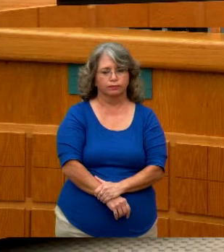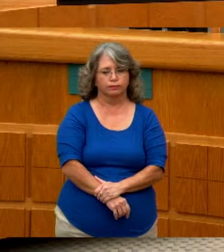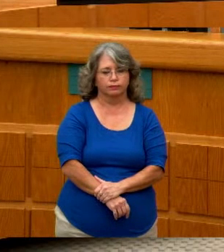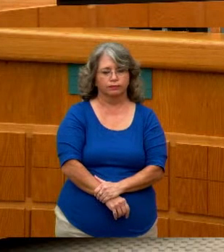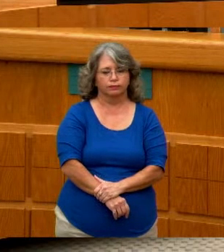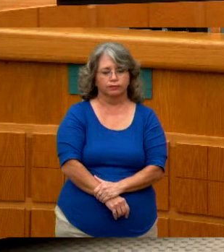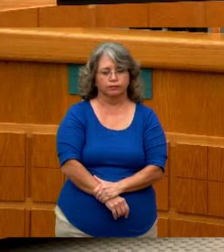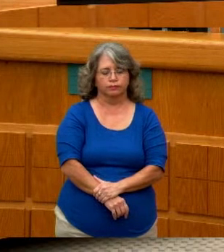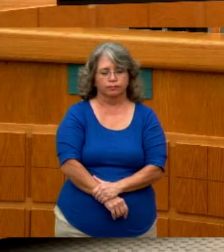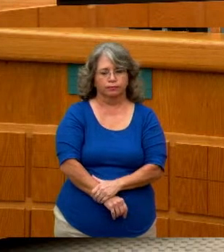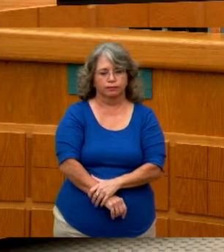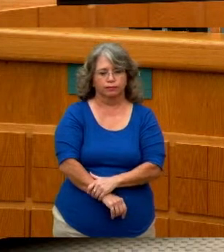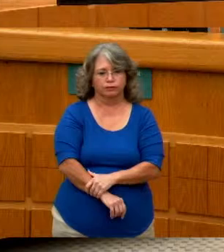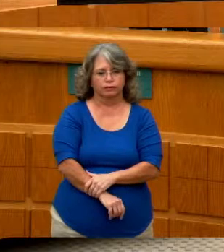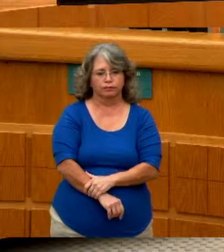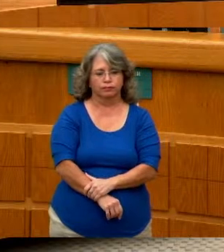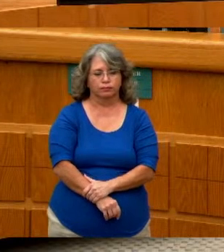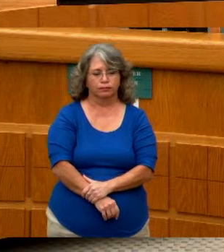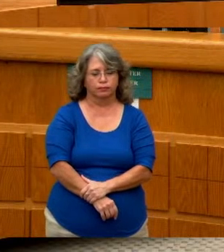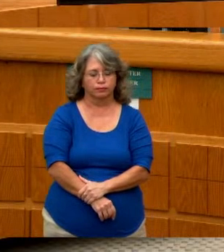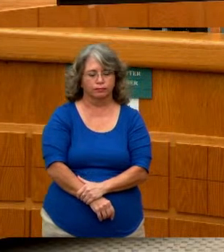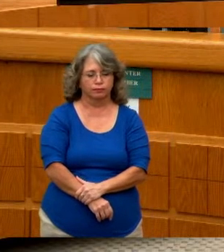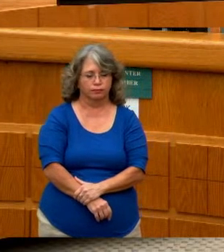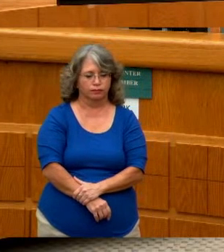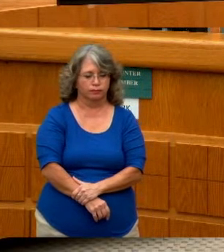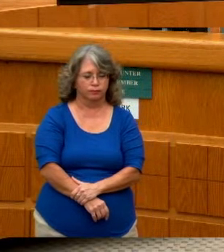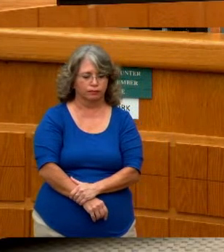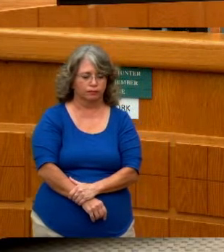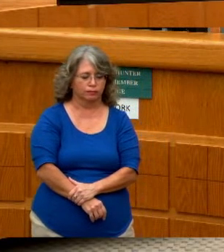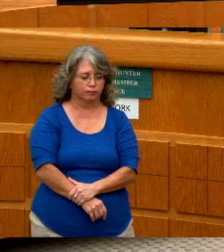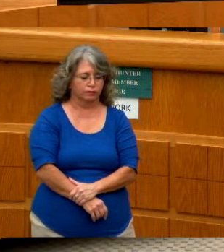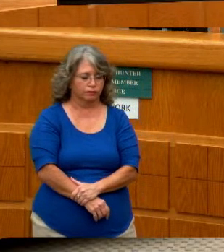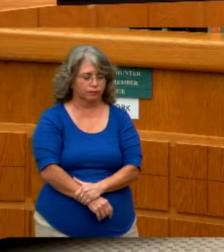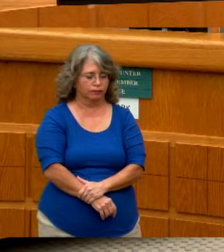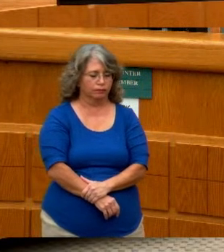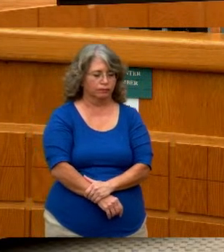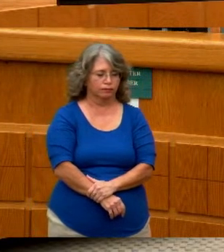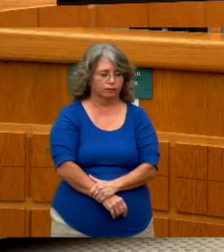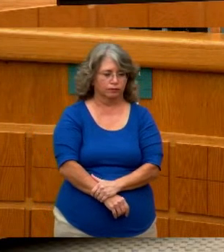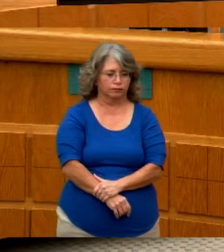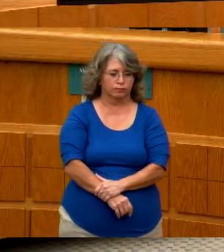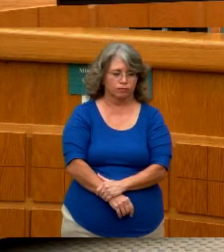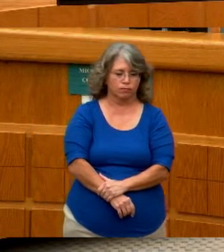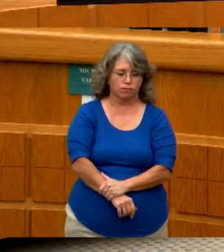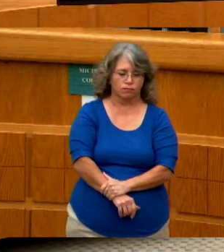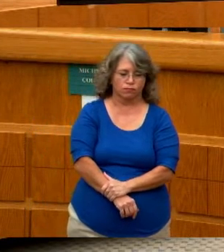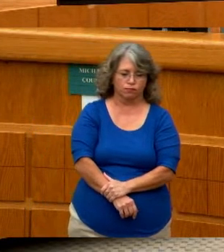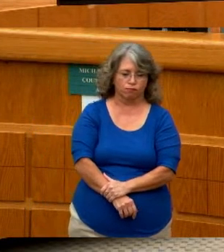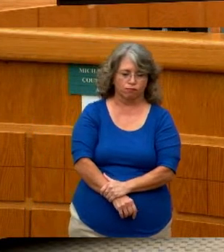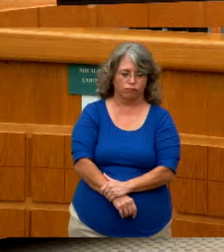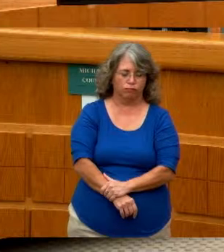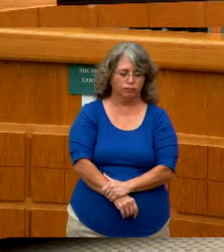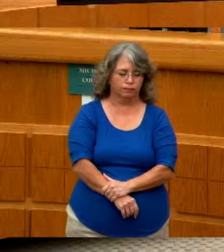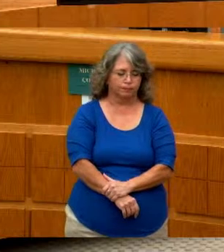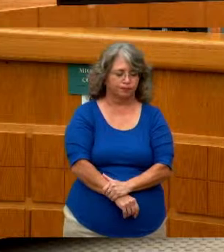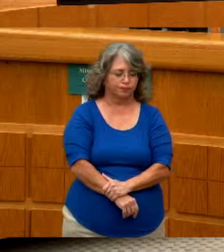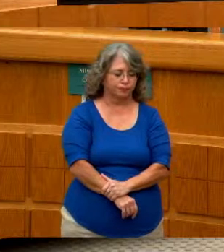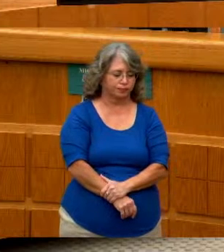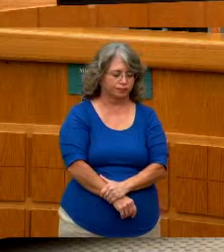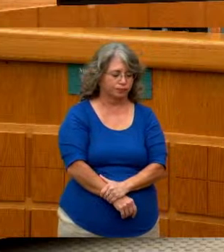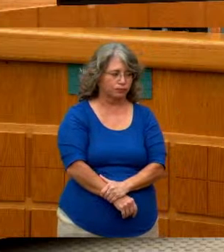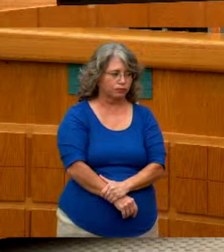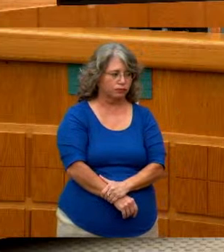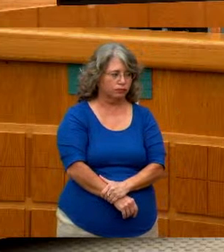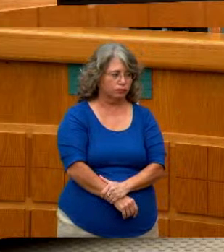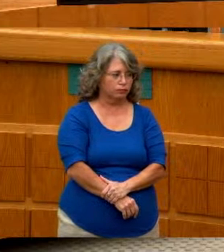abarrotadas, prepare comidas para familiares y amigos y entréguelas sin contacto personal. Cualquiera que esté enfermo o en cuarentena, absténgase